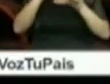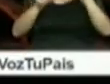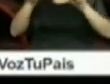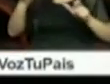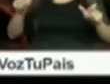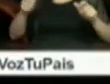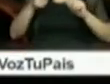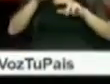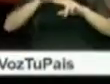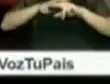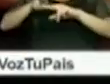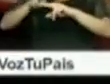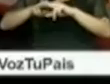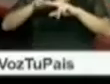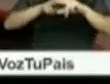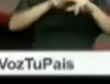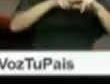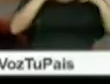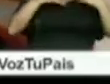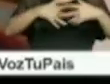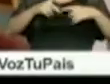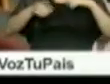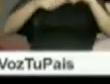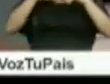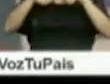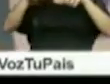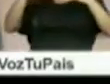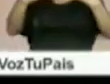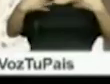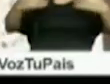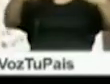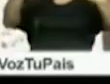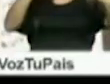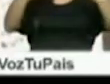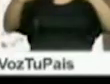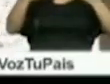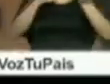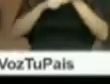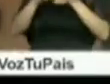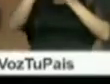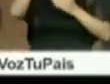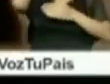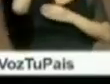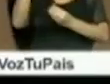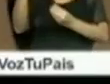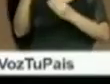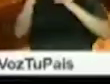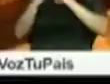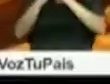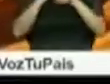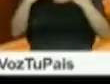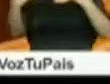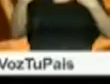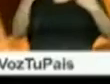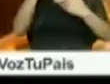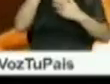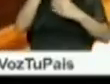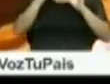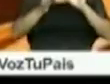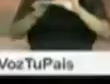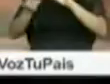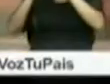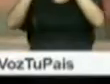por cada puesta en escena. De acuerdo con información del Ministerio de Cultura y Patrimonio, el mejoramiento del teatro consistió en la